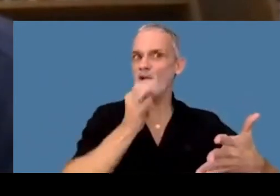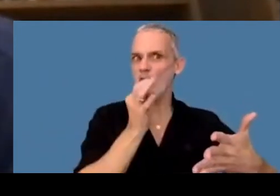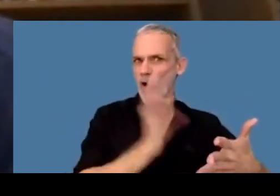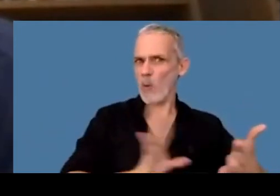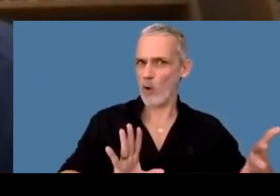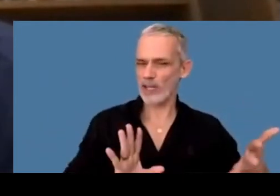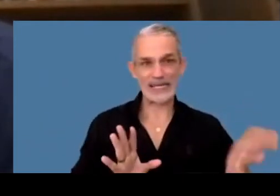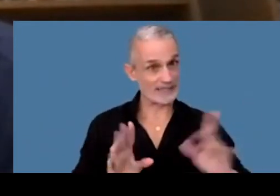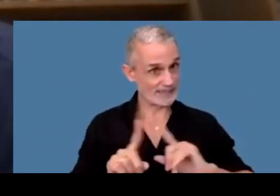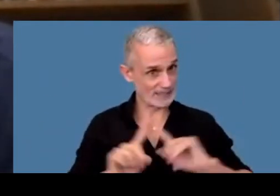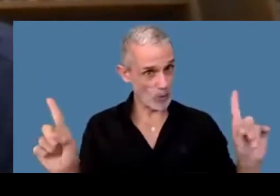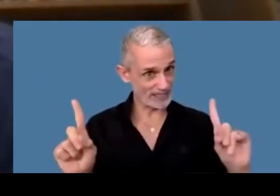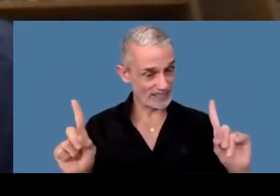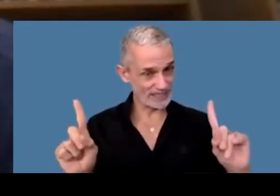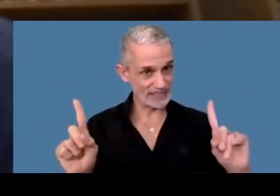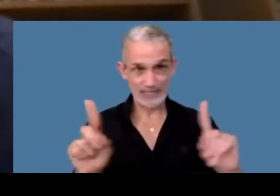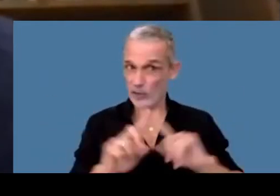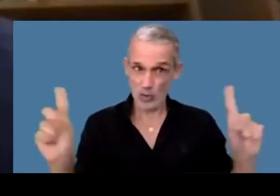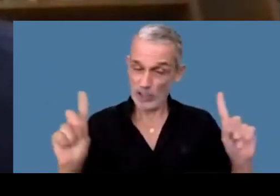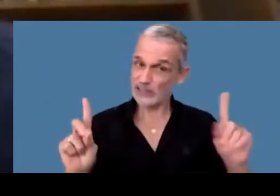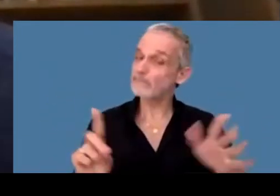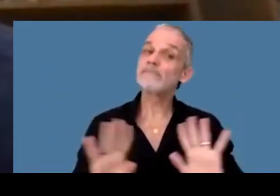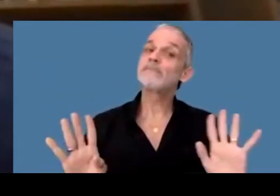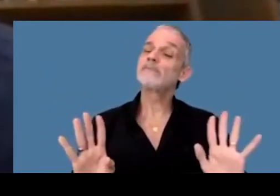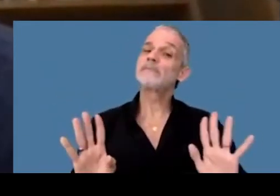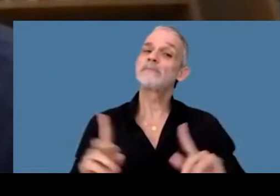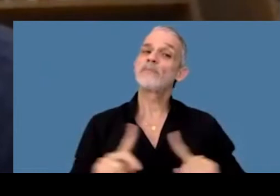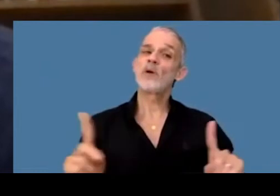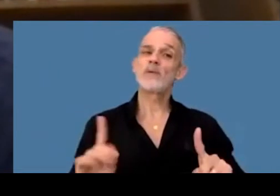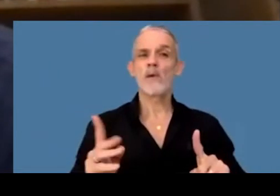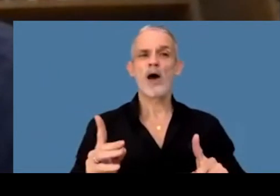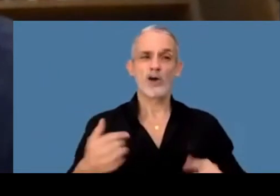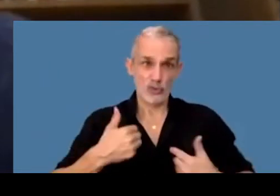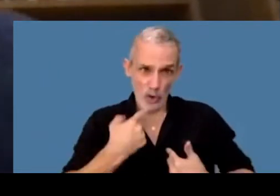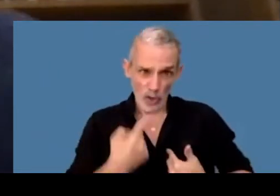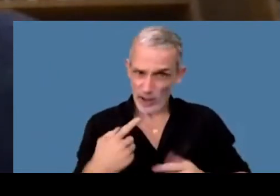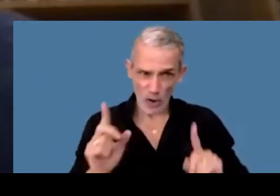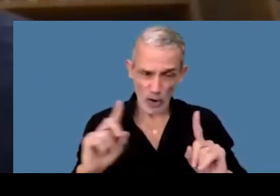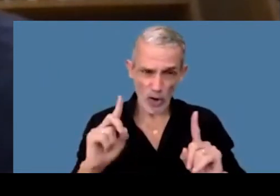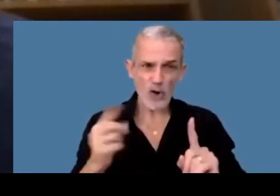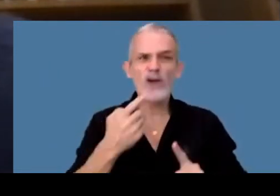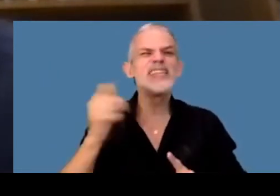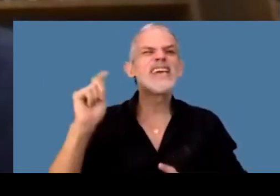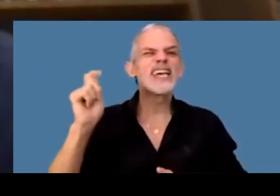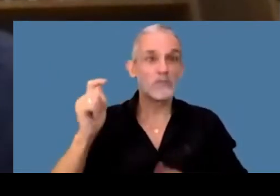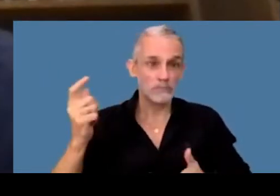y eso no es así. Y eso no es porque lo digo yo, sino porque lo dice la propia